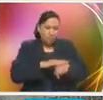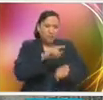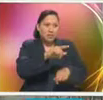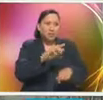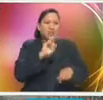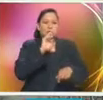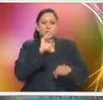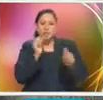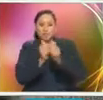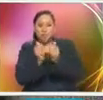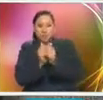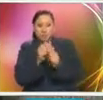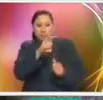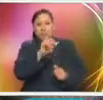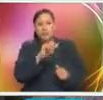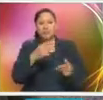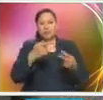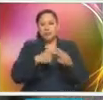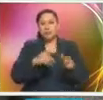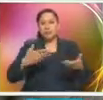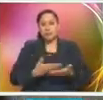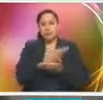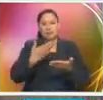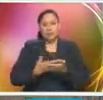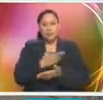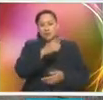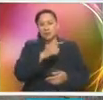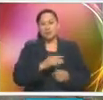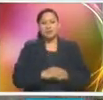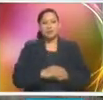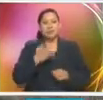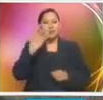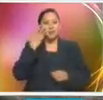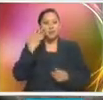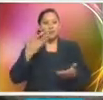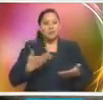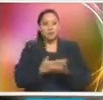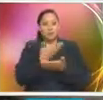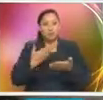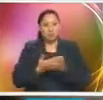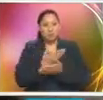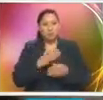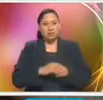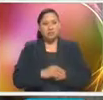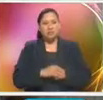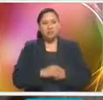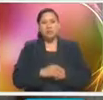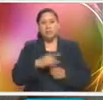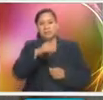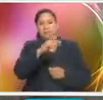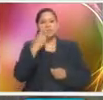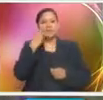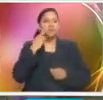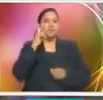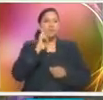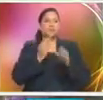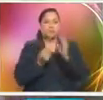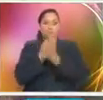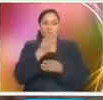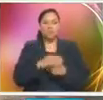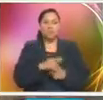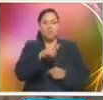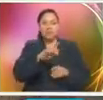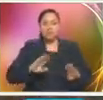mamá. Ya fue, así fue como comenzaron a reproducirse, a crear esta raza. Ahora, la